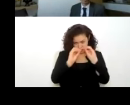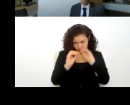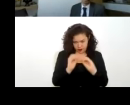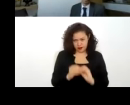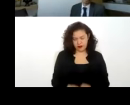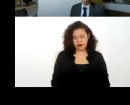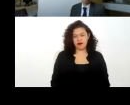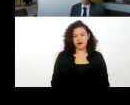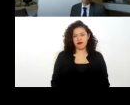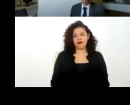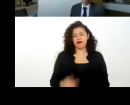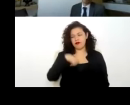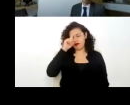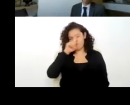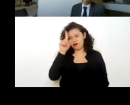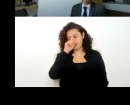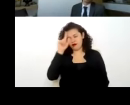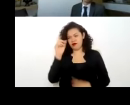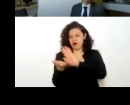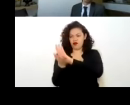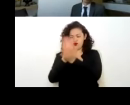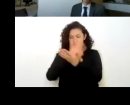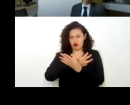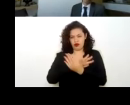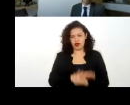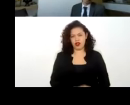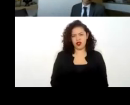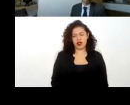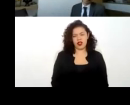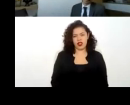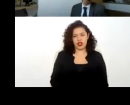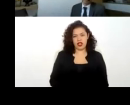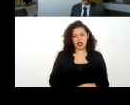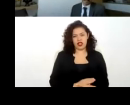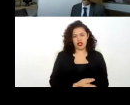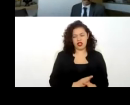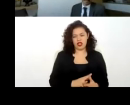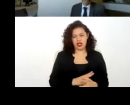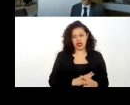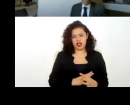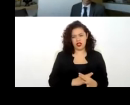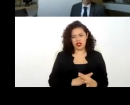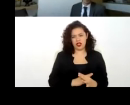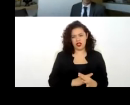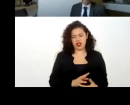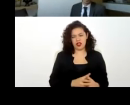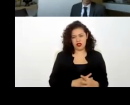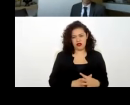te recomiendo que hagas el cambio conforme a el monto que hayan recibido efectivamente.